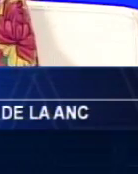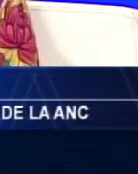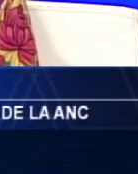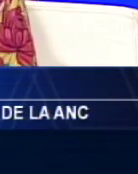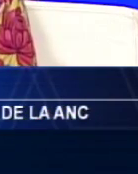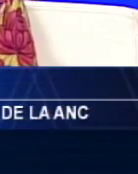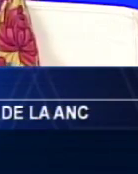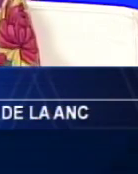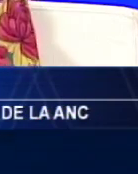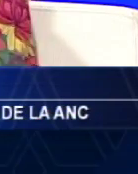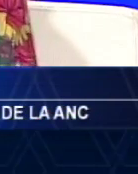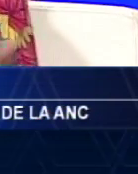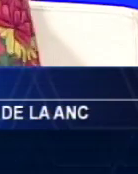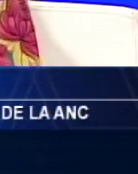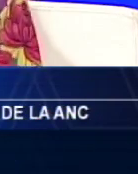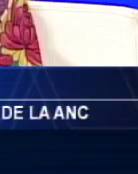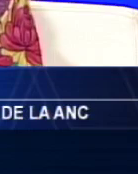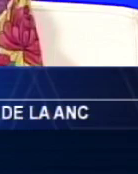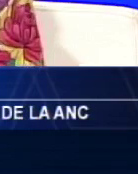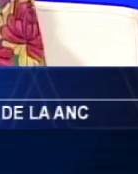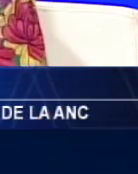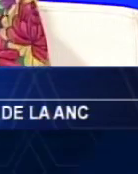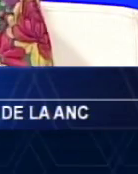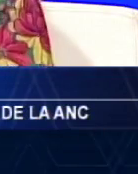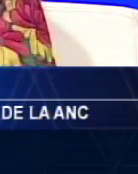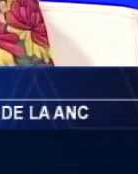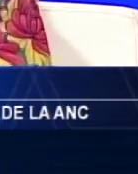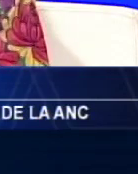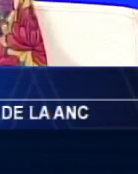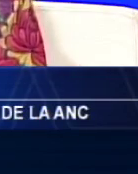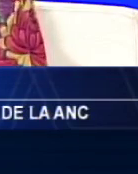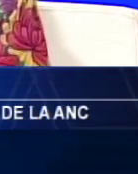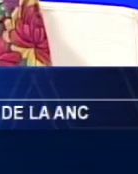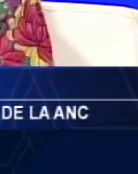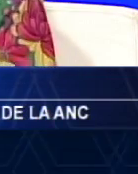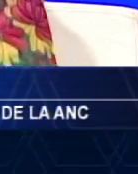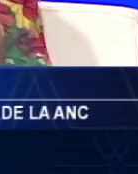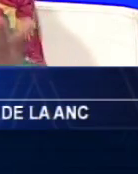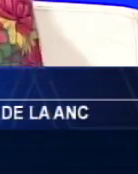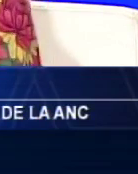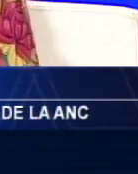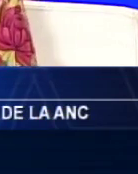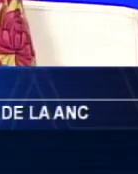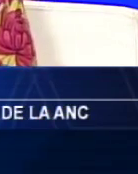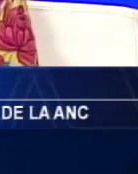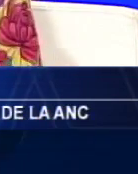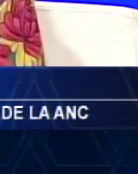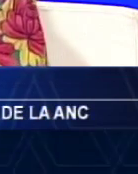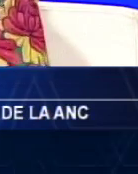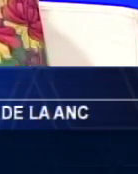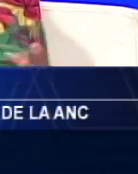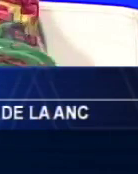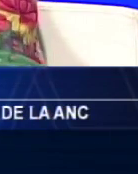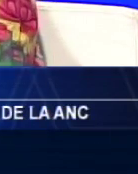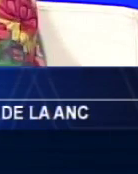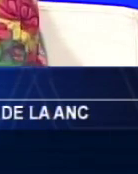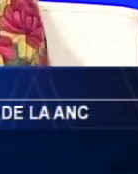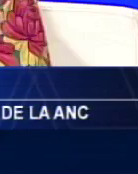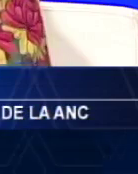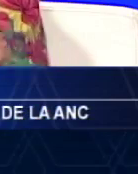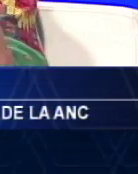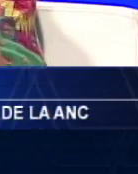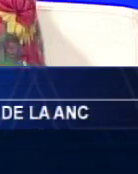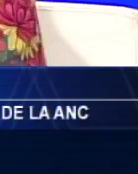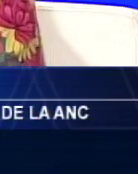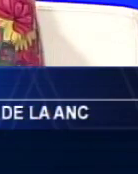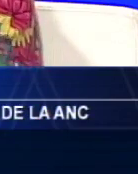fue reconocida. Aquí han ganado gobernadores de la oposición y su victoria fue reconocida. Ganaron unos alcaldes de oposición ahorita